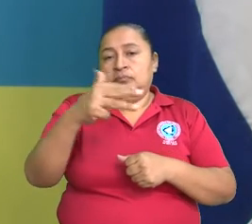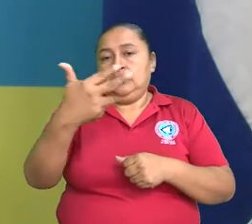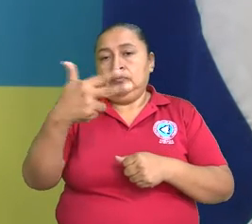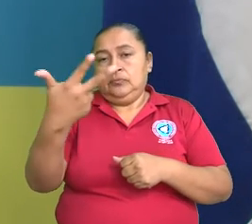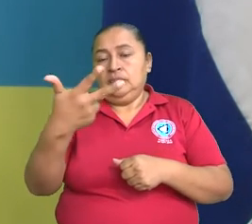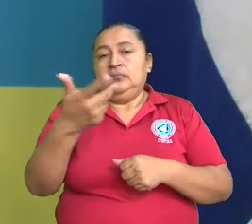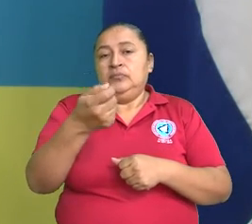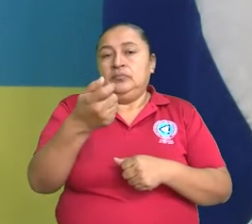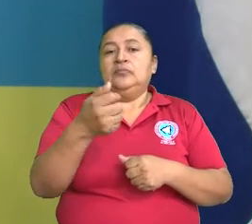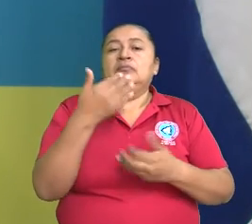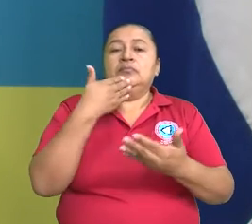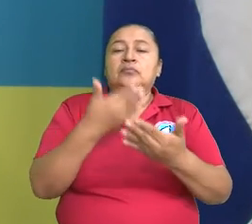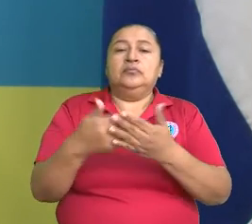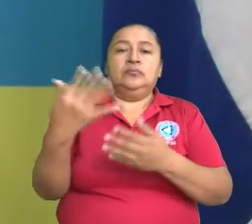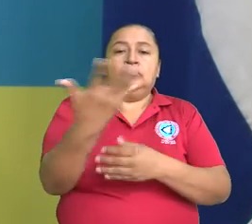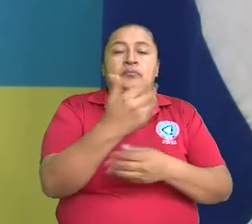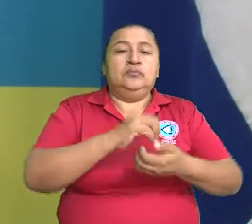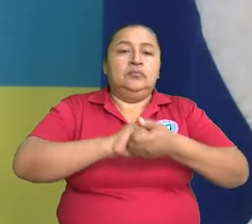¡Gracias!